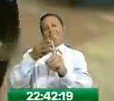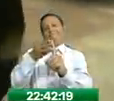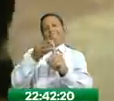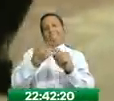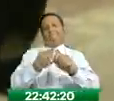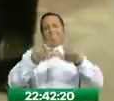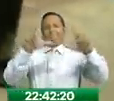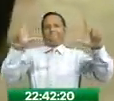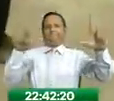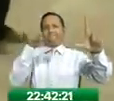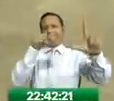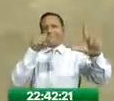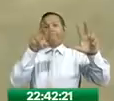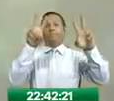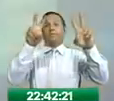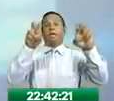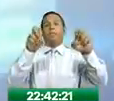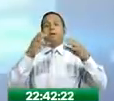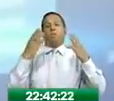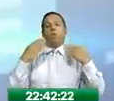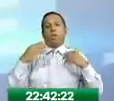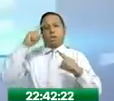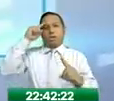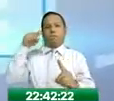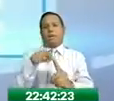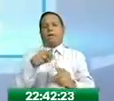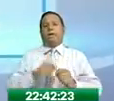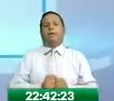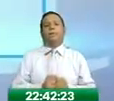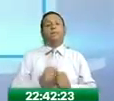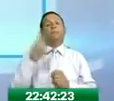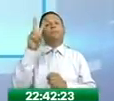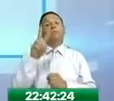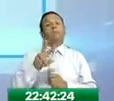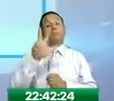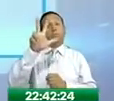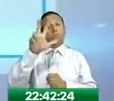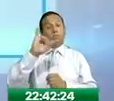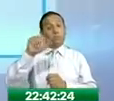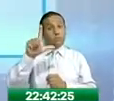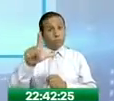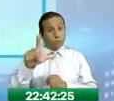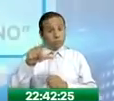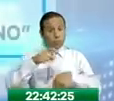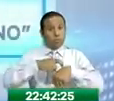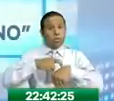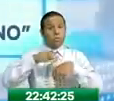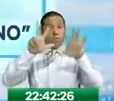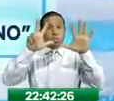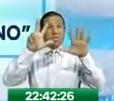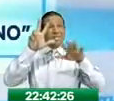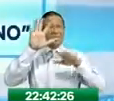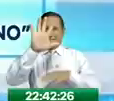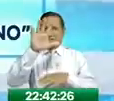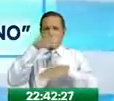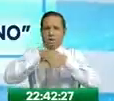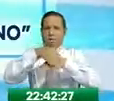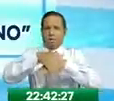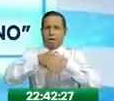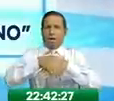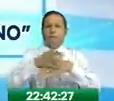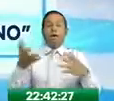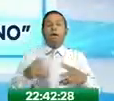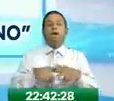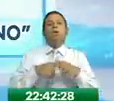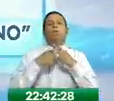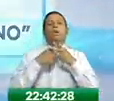destino. Para este viernes 3 de julio a las 17 horas se efectuará desde la Plaza del Centenario la retreta